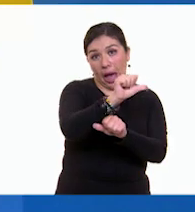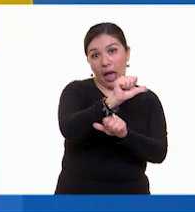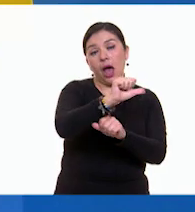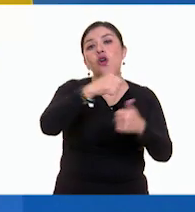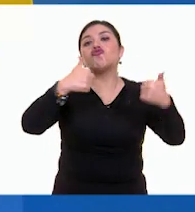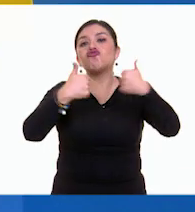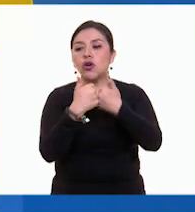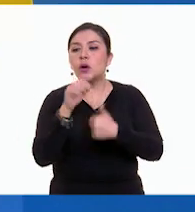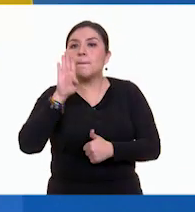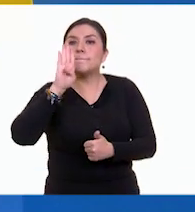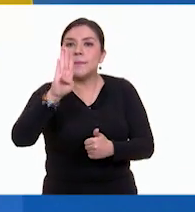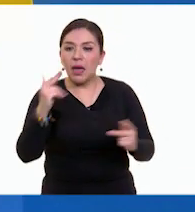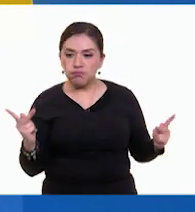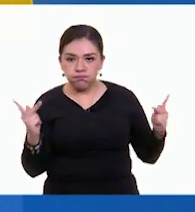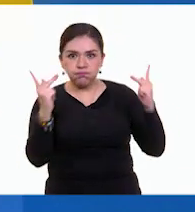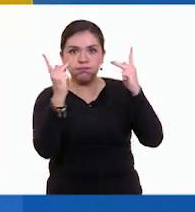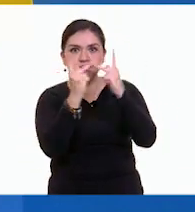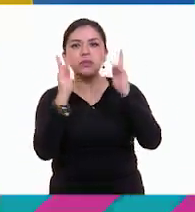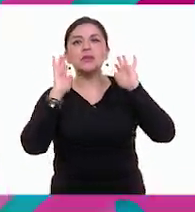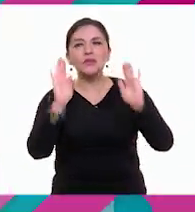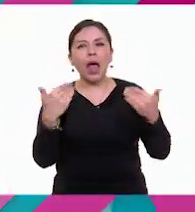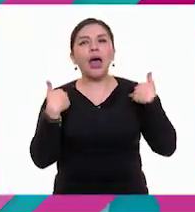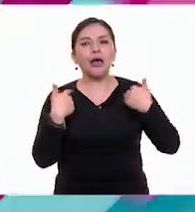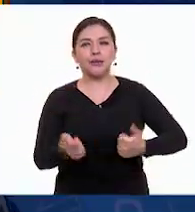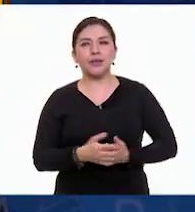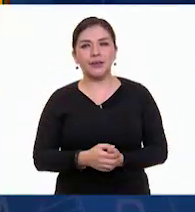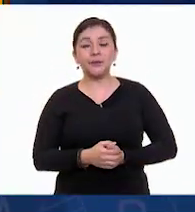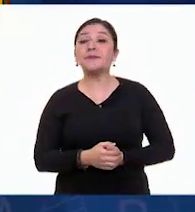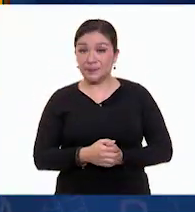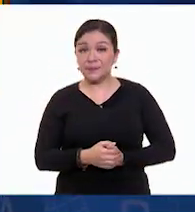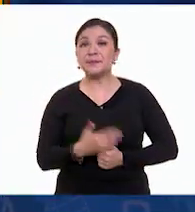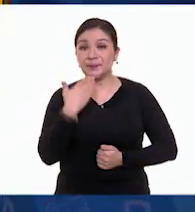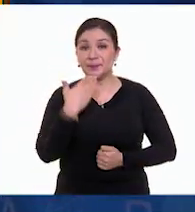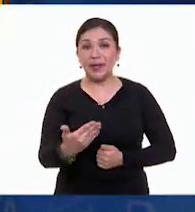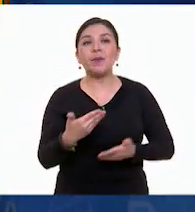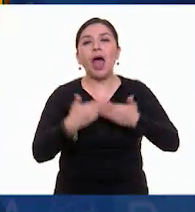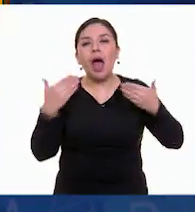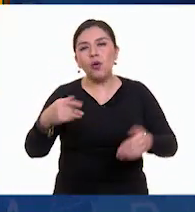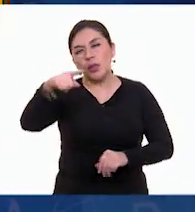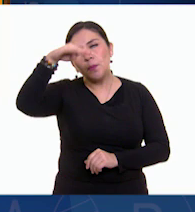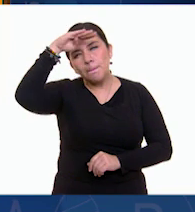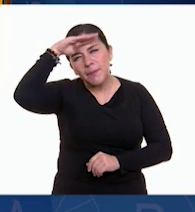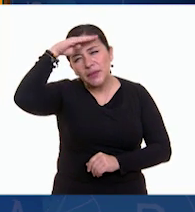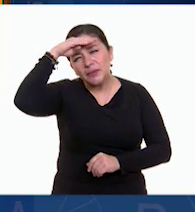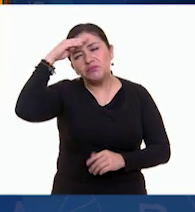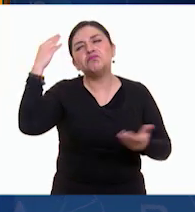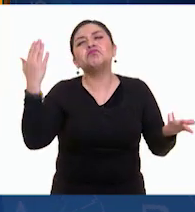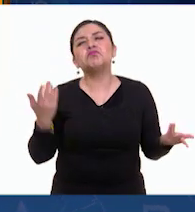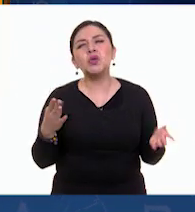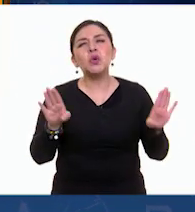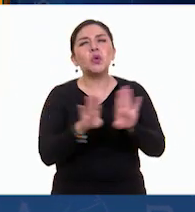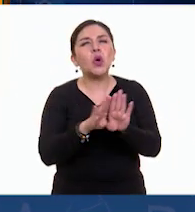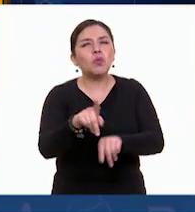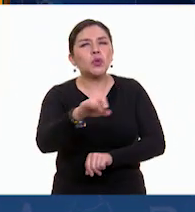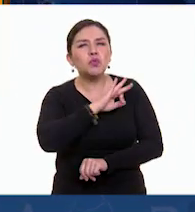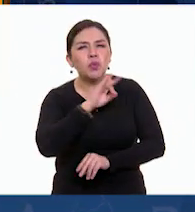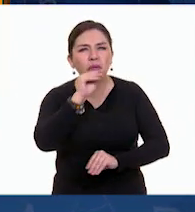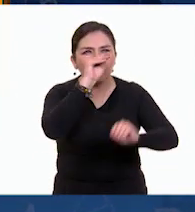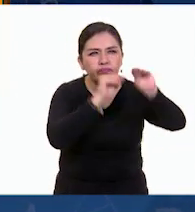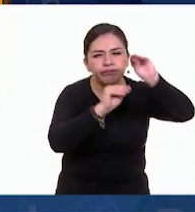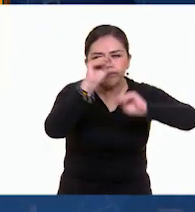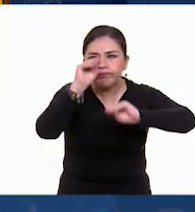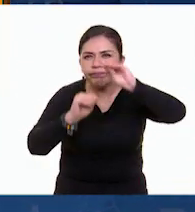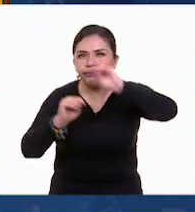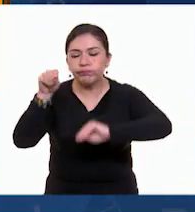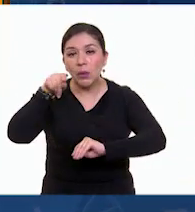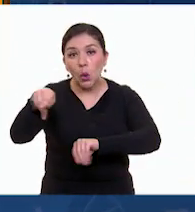también aparecen en el recuadro de los múltiplos de 5. Bien, ahora pensemos, ¿de qué manera podemos acomodar los